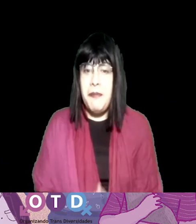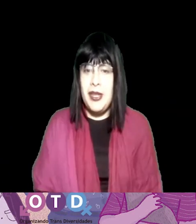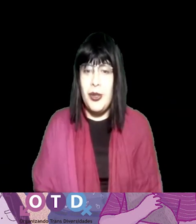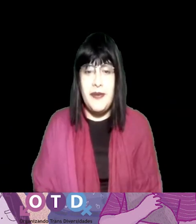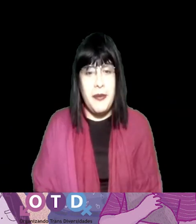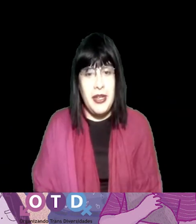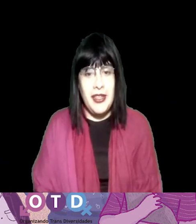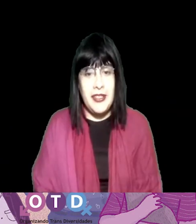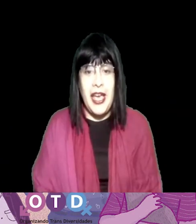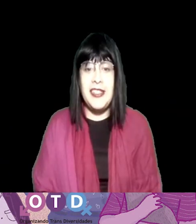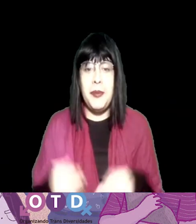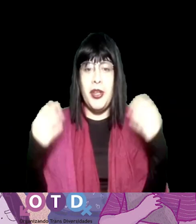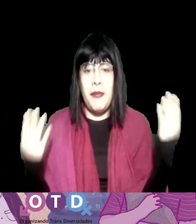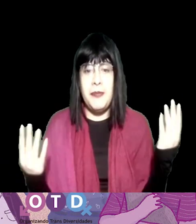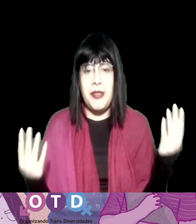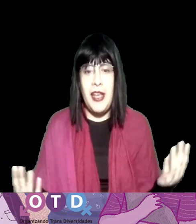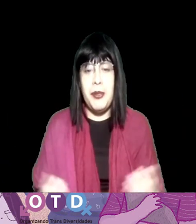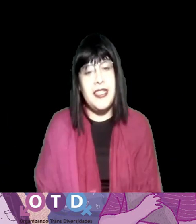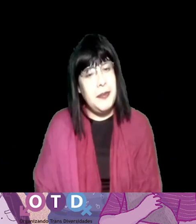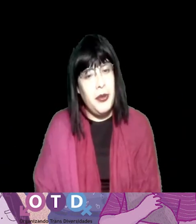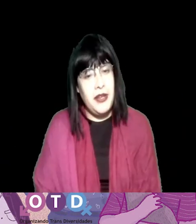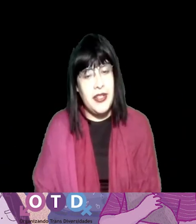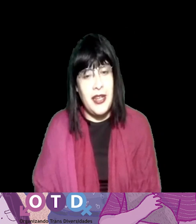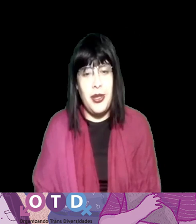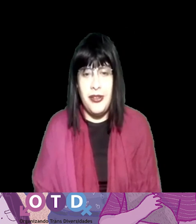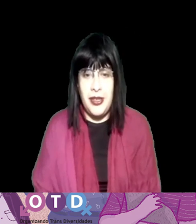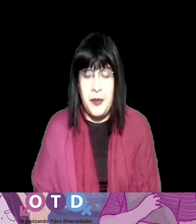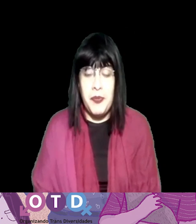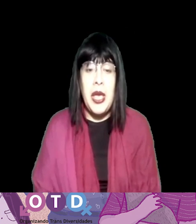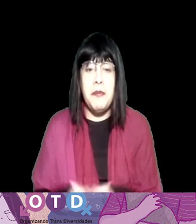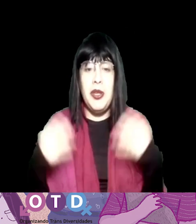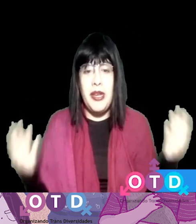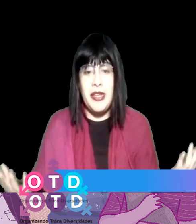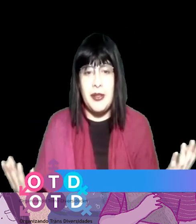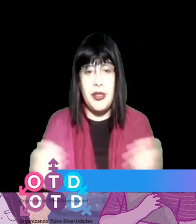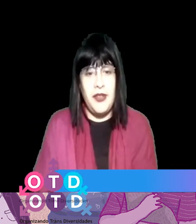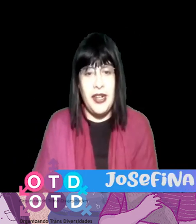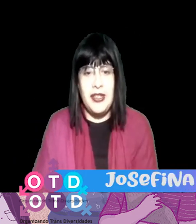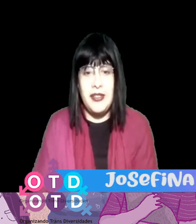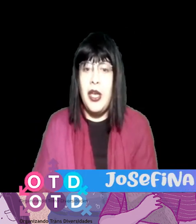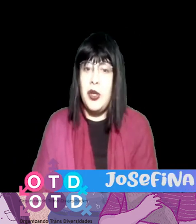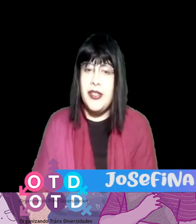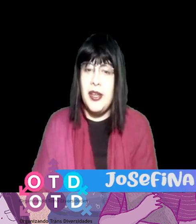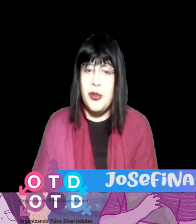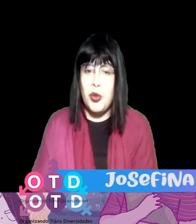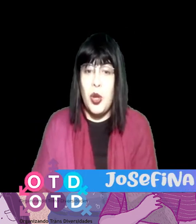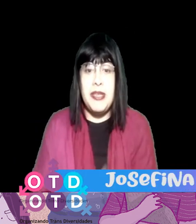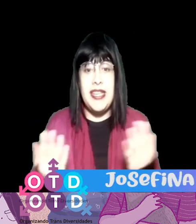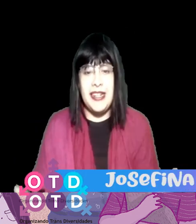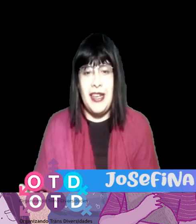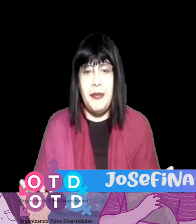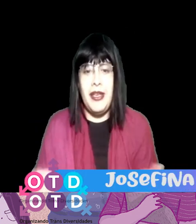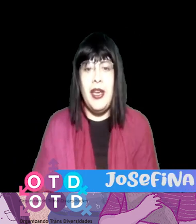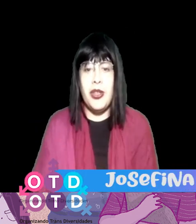Bienvenidas, bienvenidos y bienvenides a este programa especial por el séptimo aniversario de OTD. Mi nombre es Josefina Reyes y hoy estamos junto